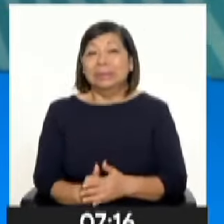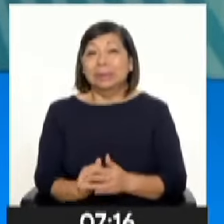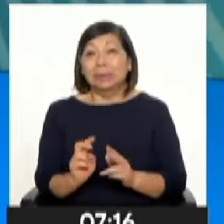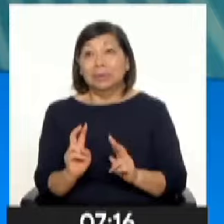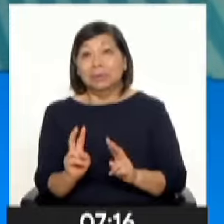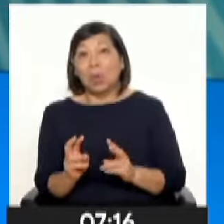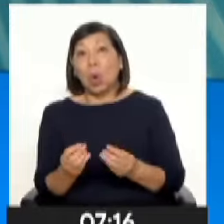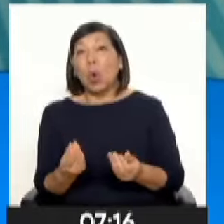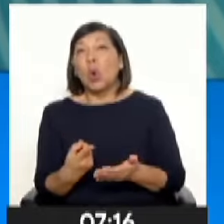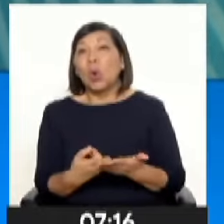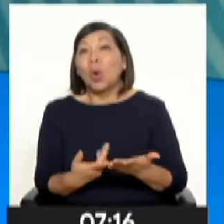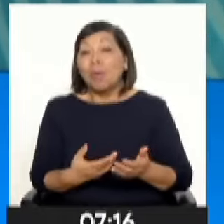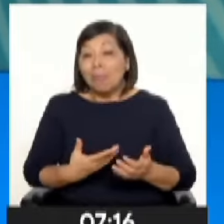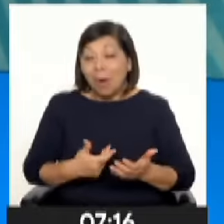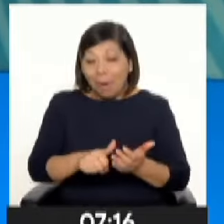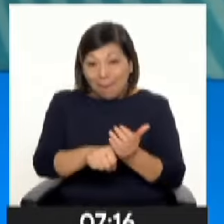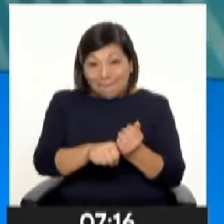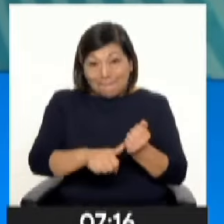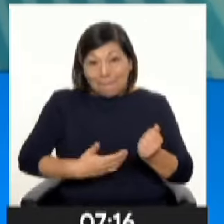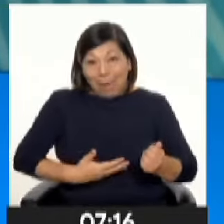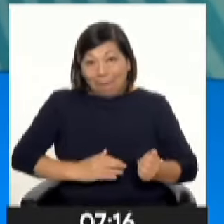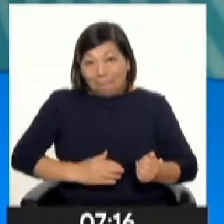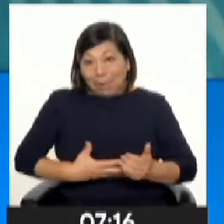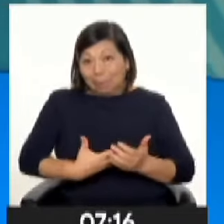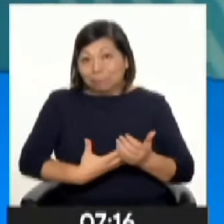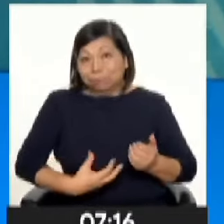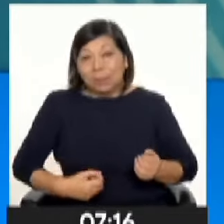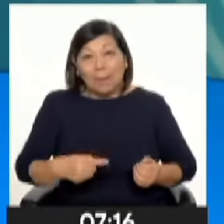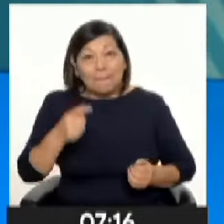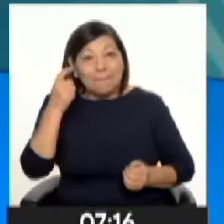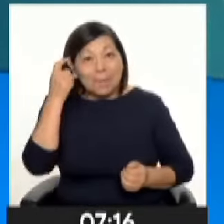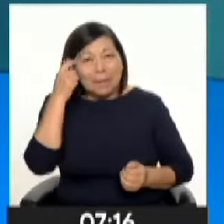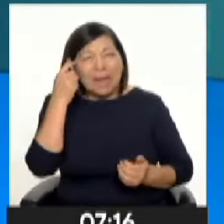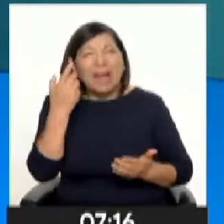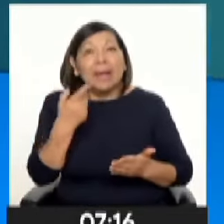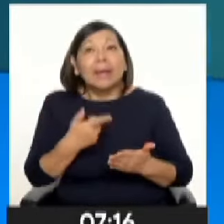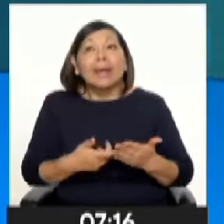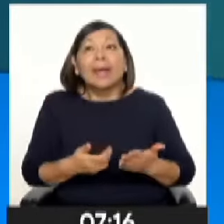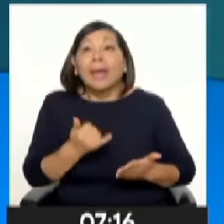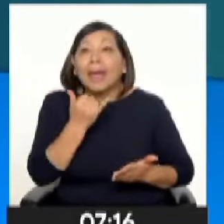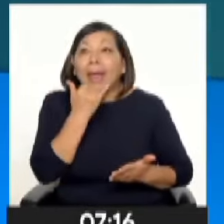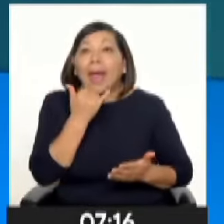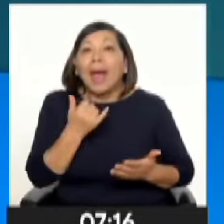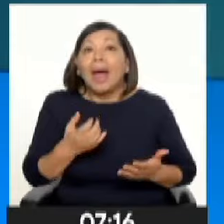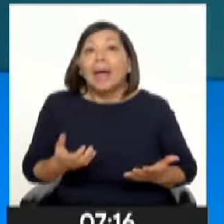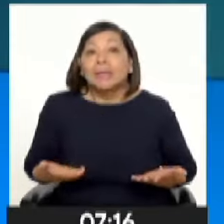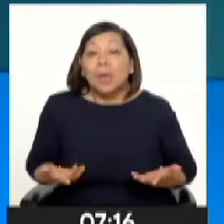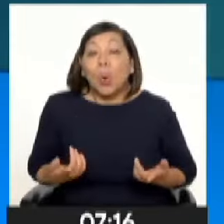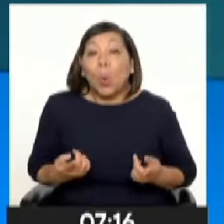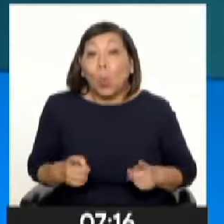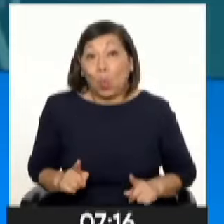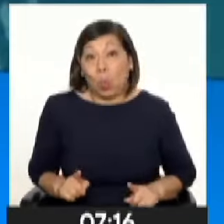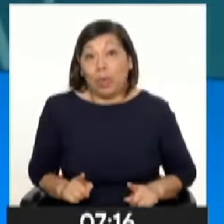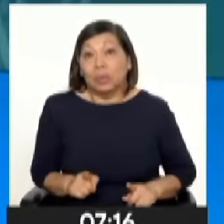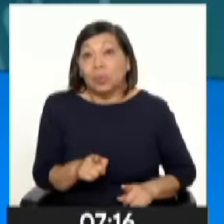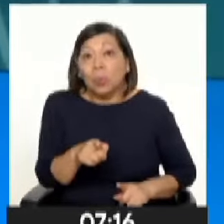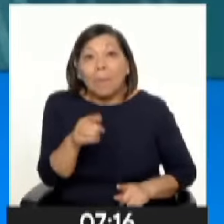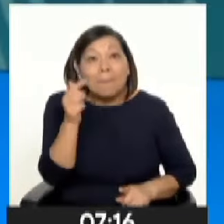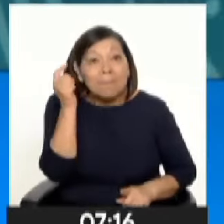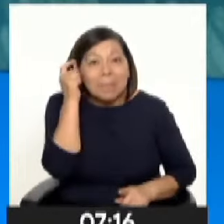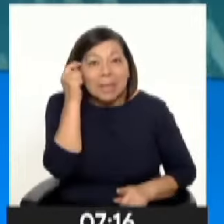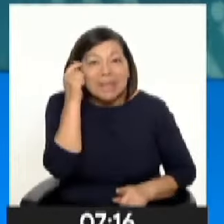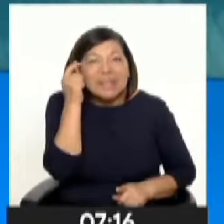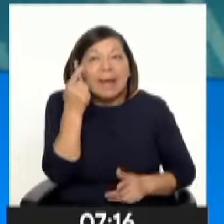país con respecto al aborto terapéutico y nos lleva a pensar qué es lo que debemos hacer para tomar en